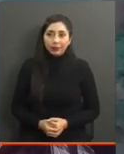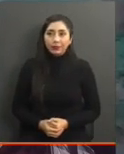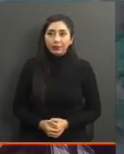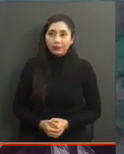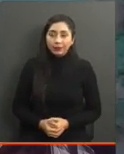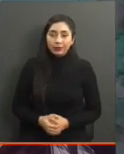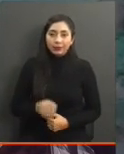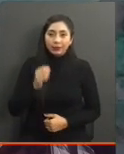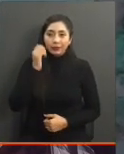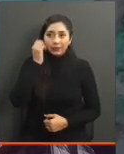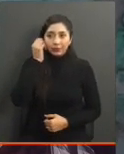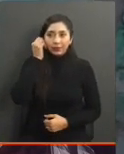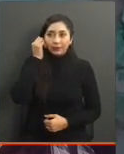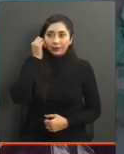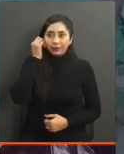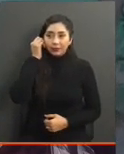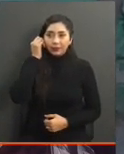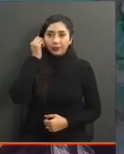Chao. Chao.